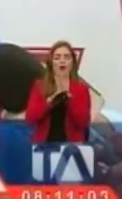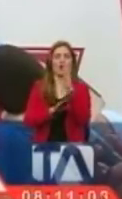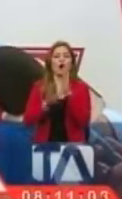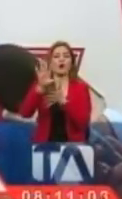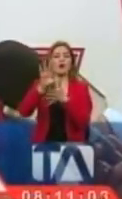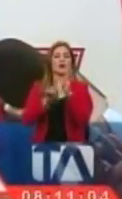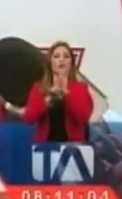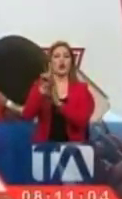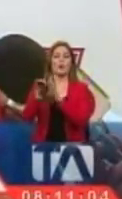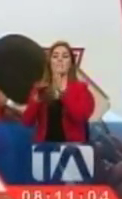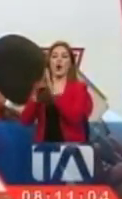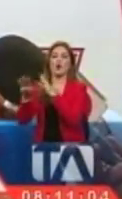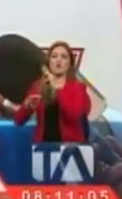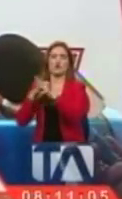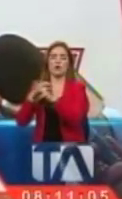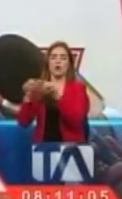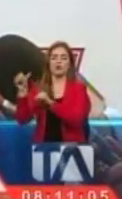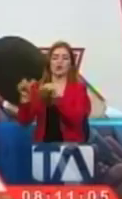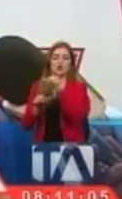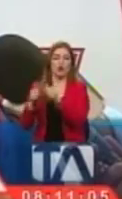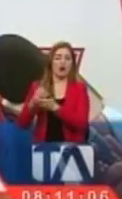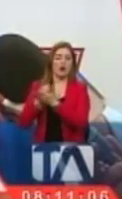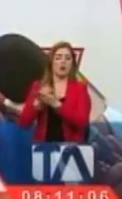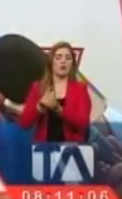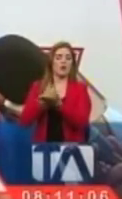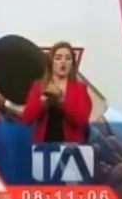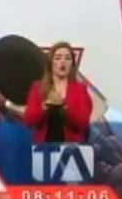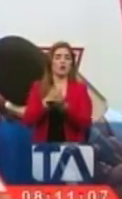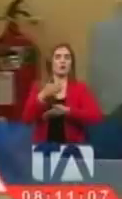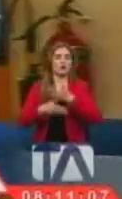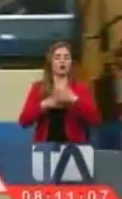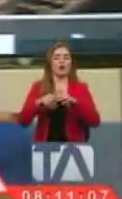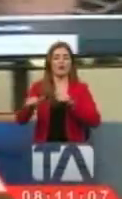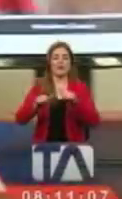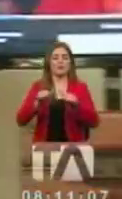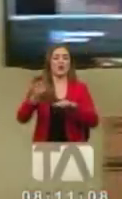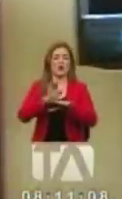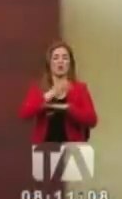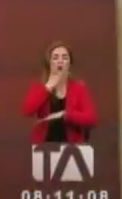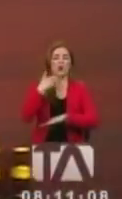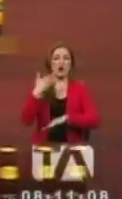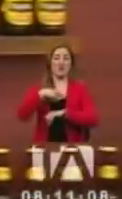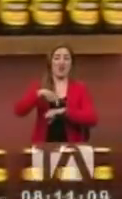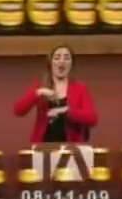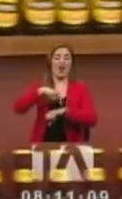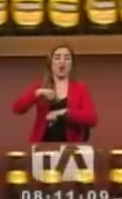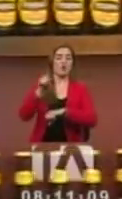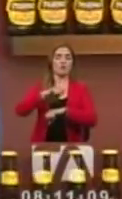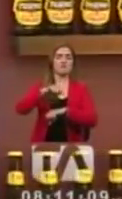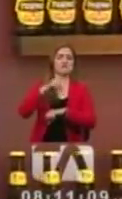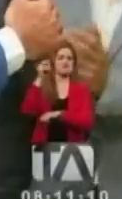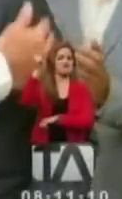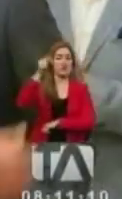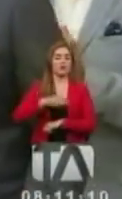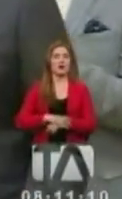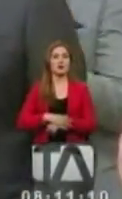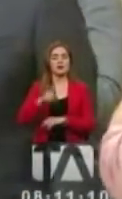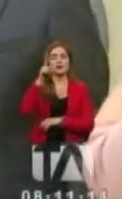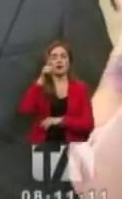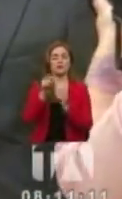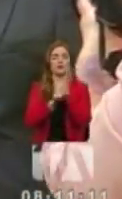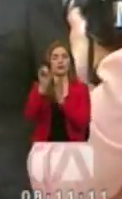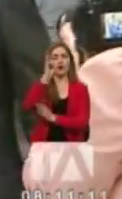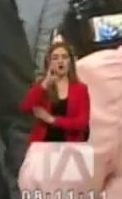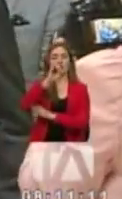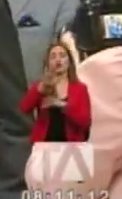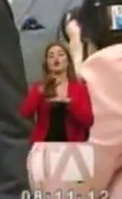desarrollo y del banco mundial para mejorar los procesos de tramitología en el ecuador además ahora como cabeza del ministerio de industrias habló